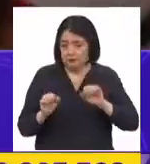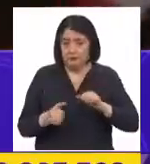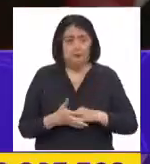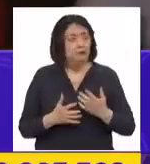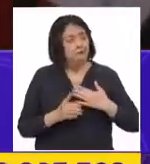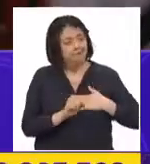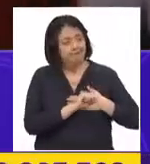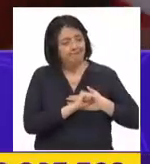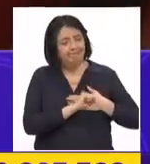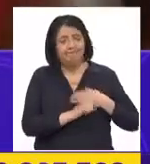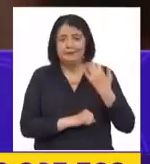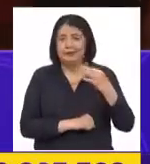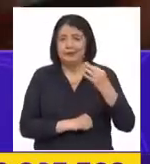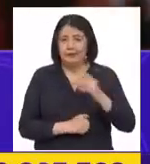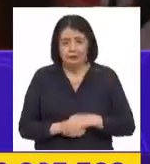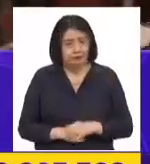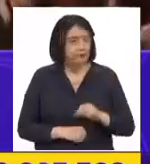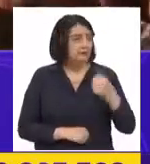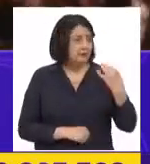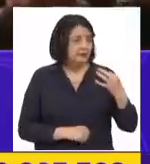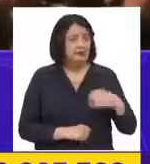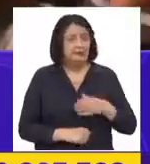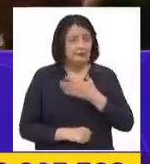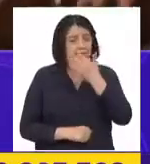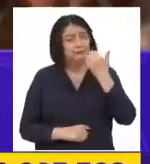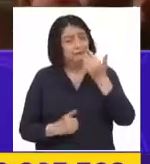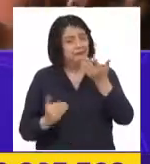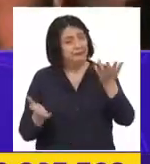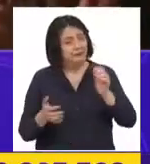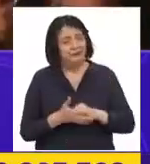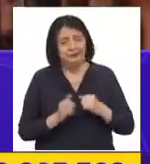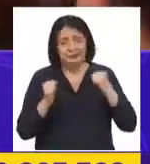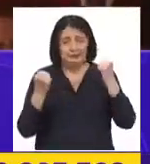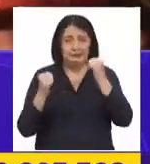hinchas por siempre. Hinchas por siempre, es cierto, por eso somos la mejor hinchada. Llegó el verano.